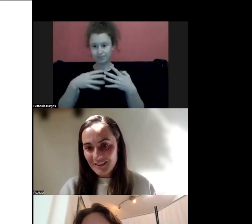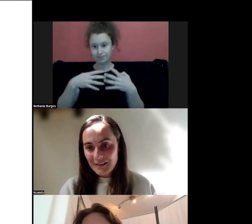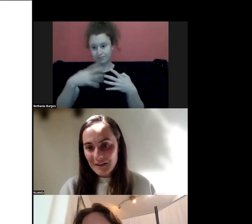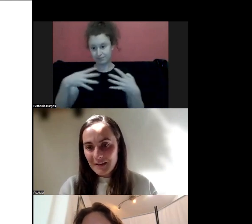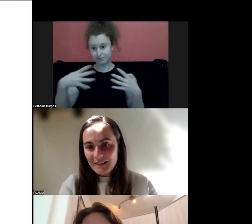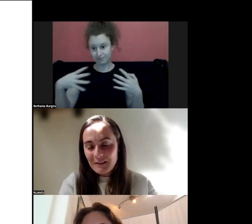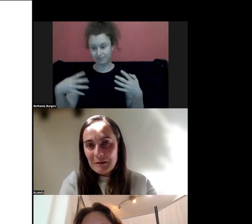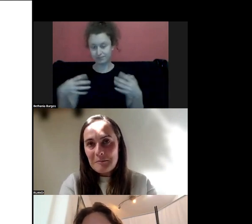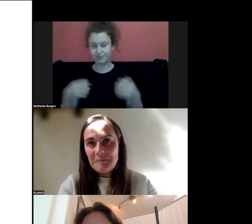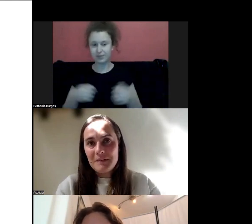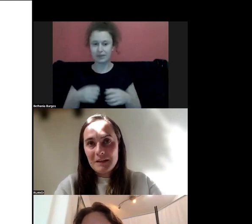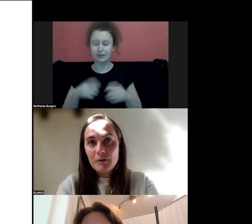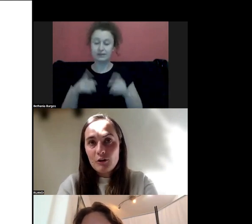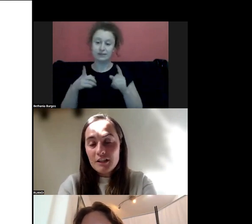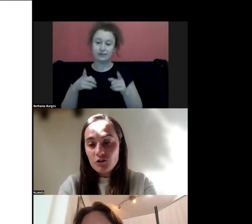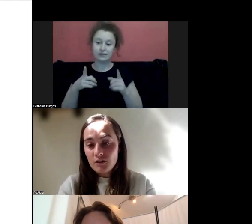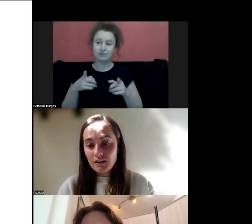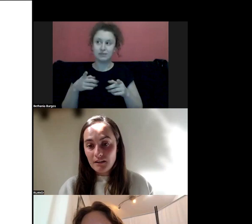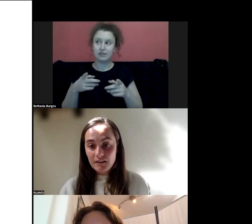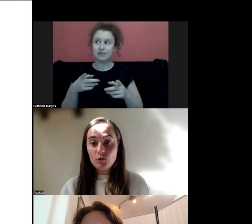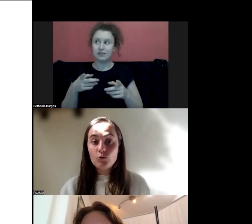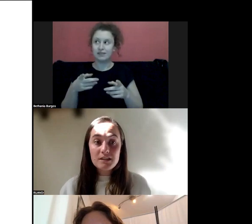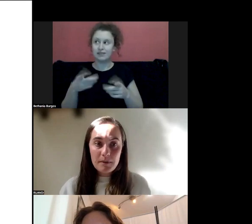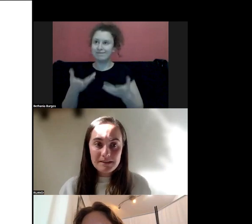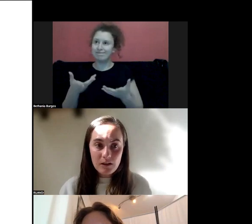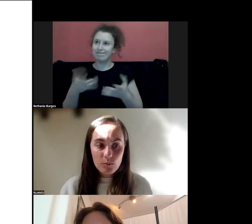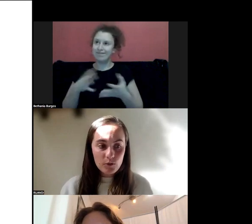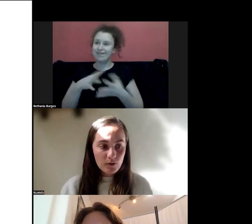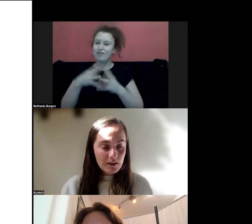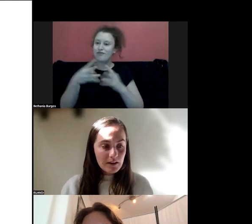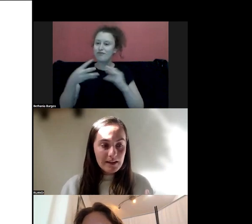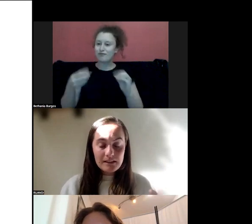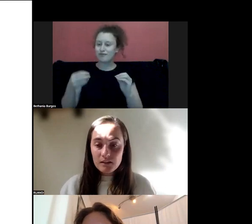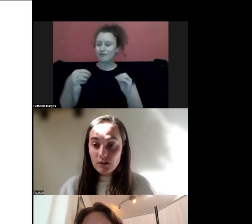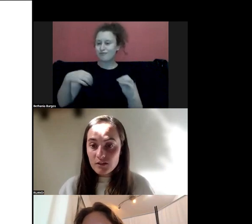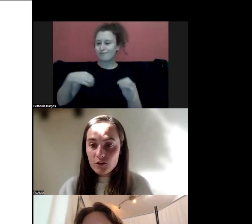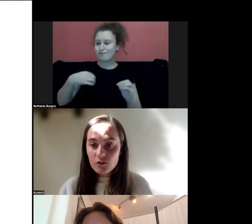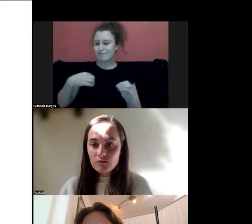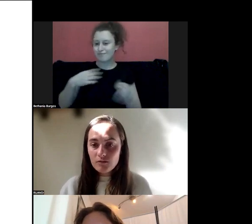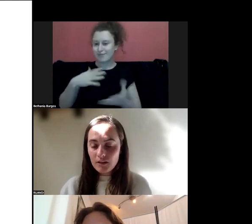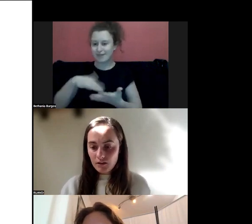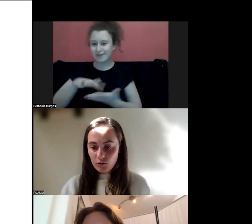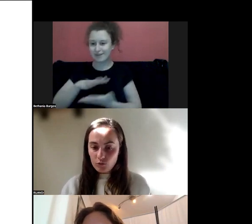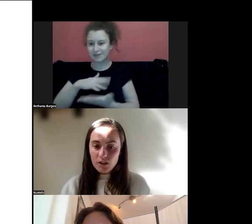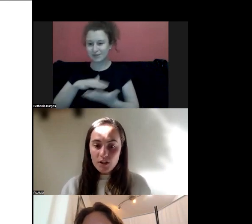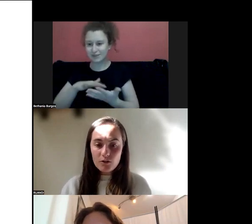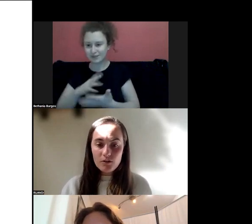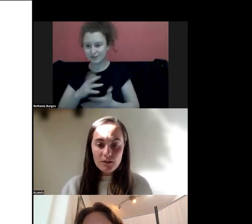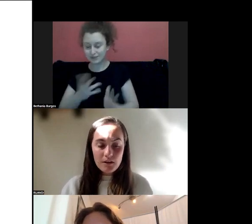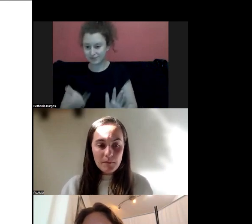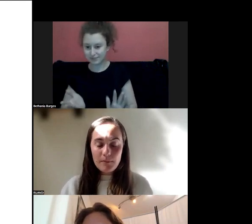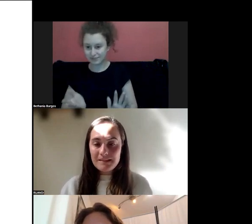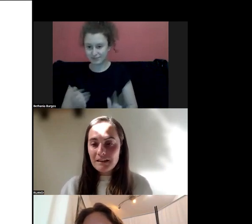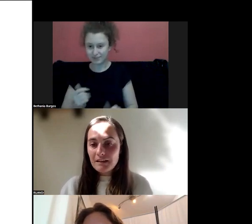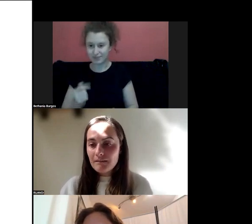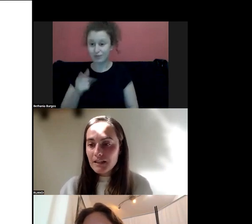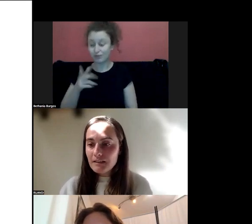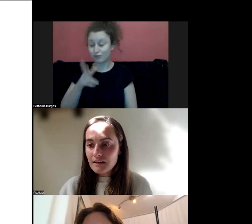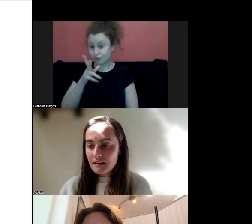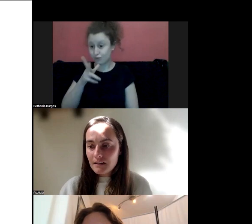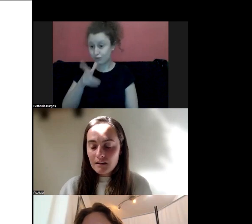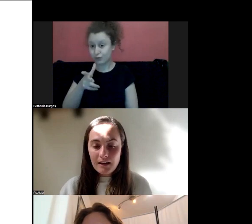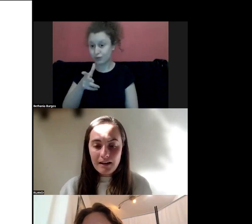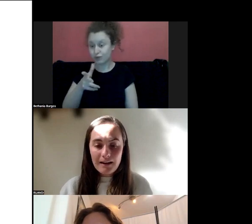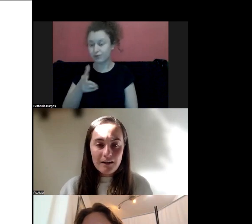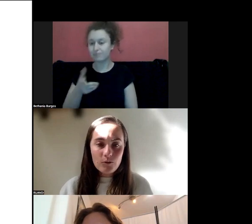¿no? Sí, Y bueno, el hecho de que tú hayas pasado por esta situación con tu hijo, me parece que le